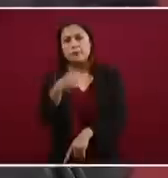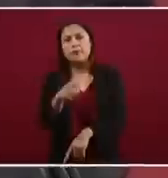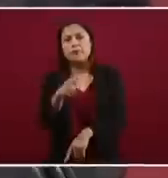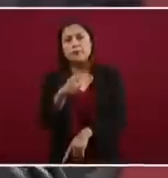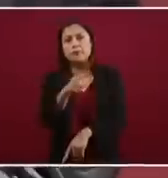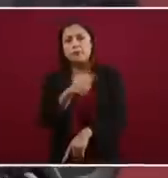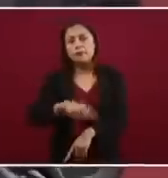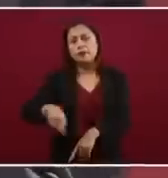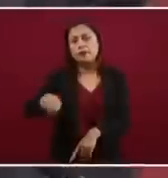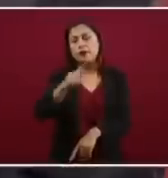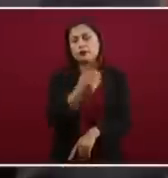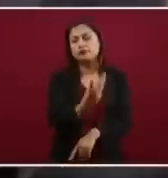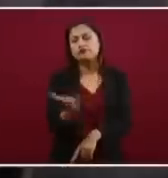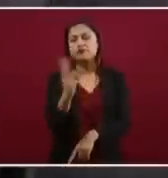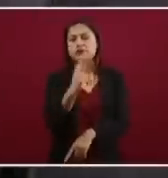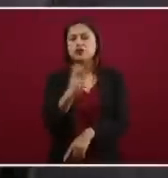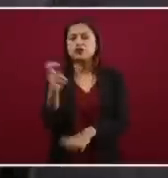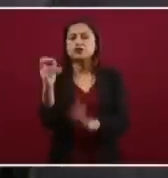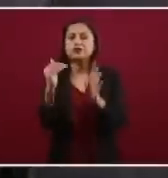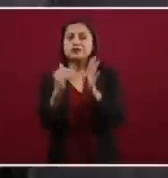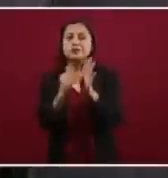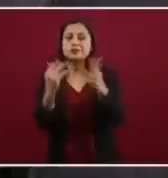200 mil sembradores